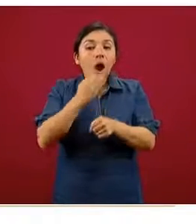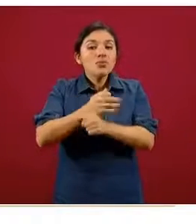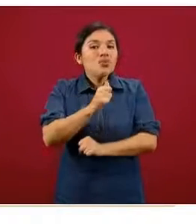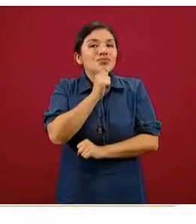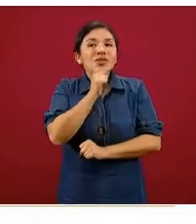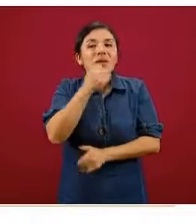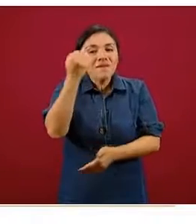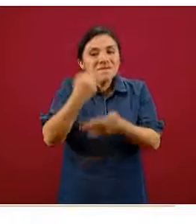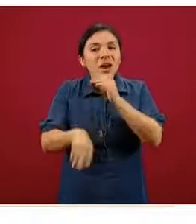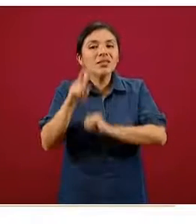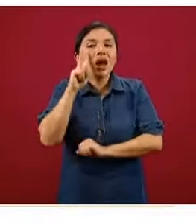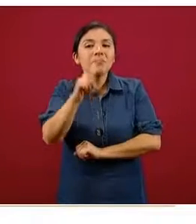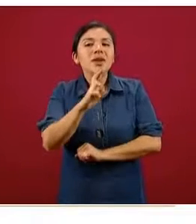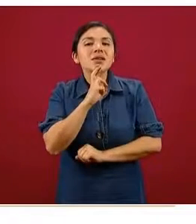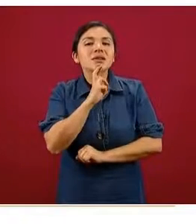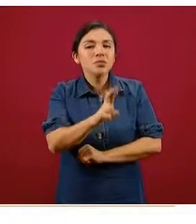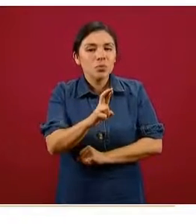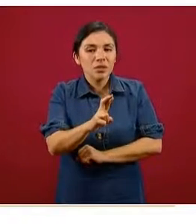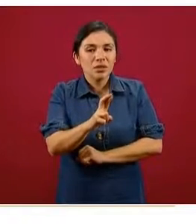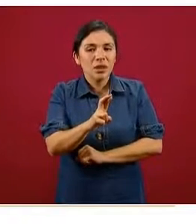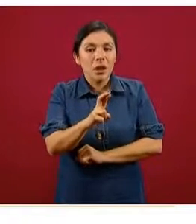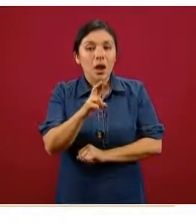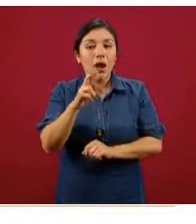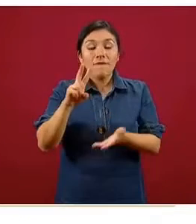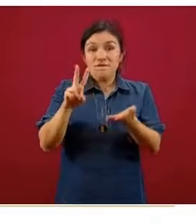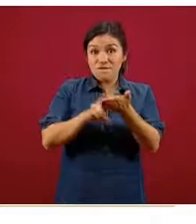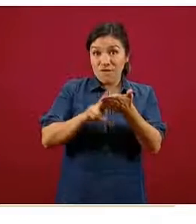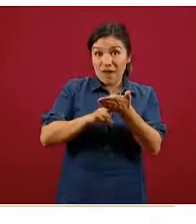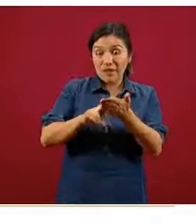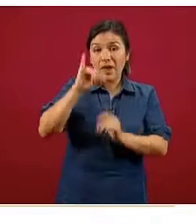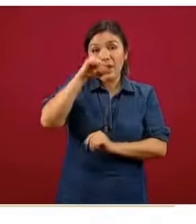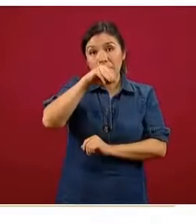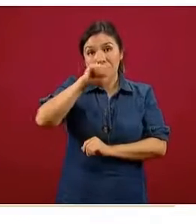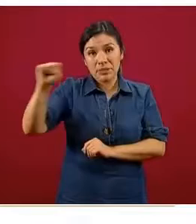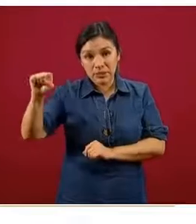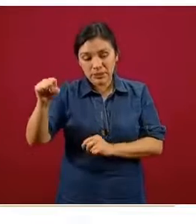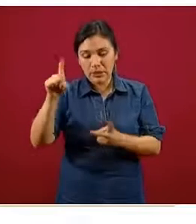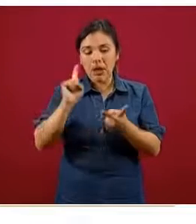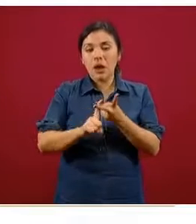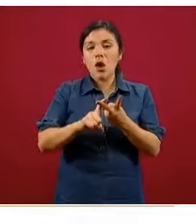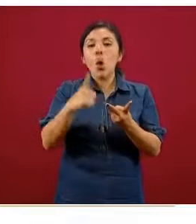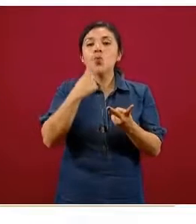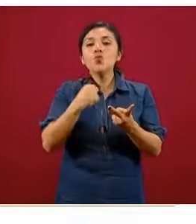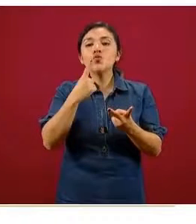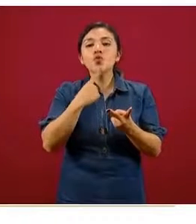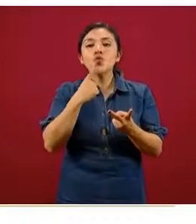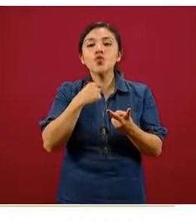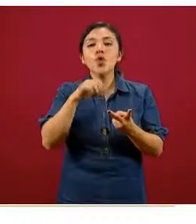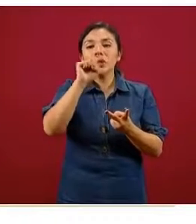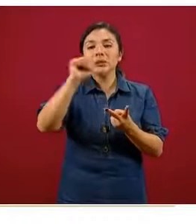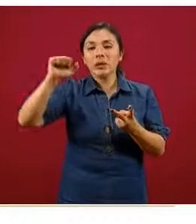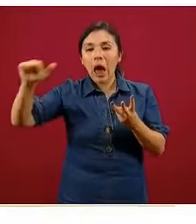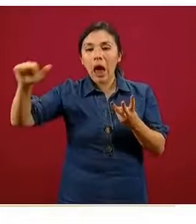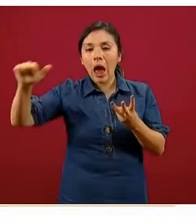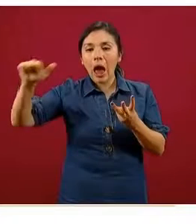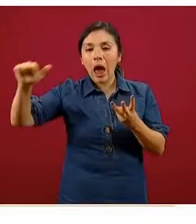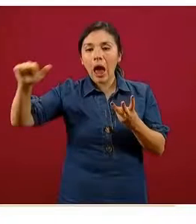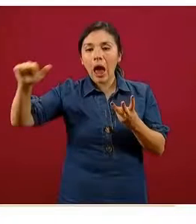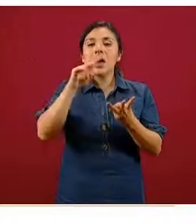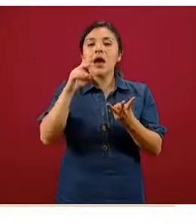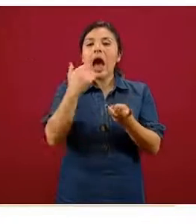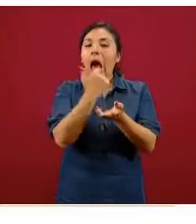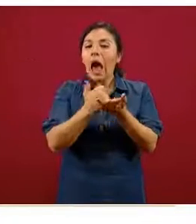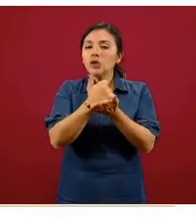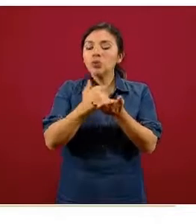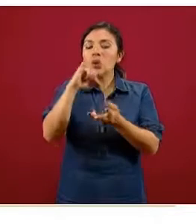está pendiente el resultado. En el color verde, el Instituto Mexicano del Seguro Social, en el rojo oscuro, la Secretaría, en el